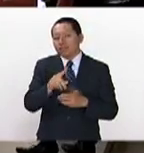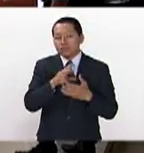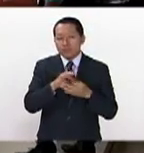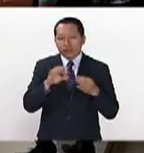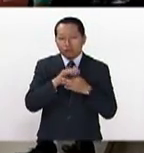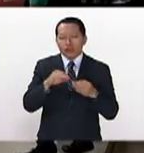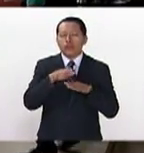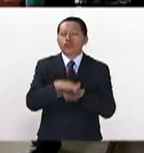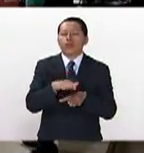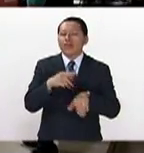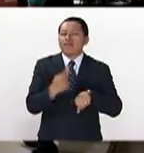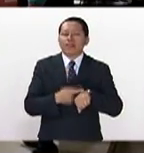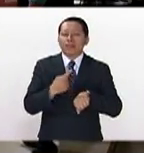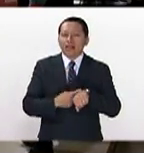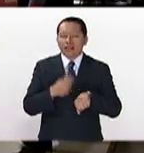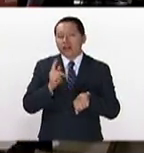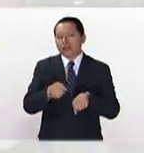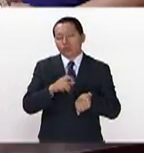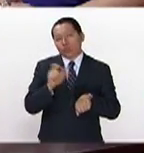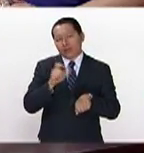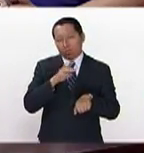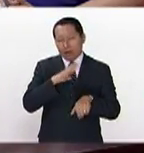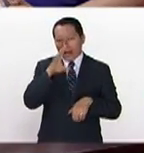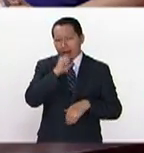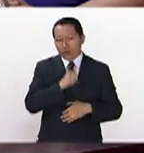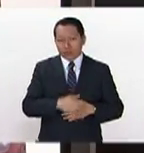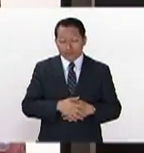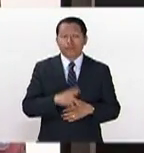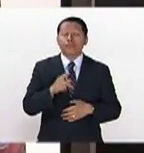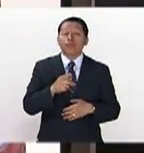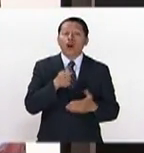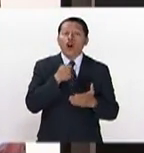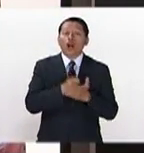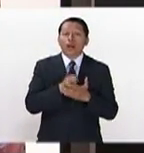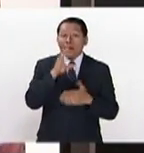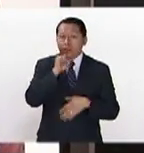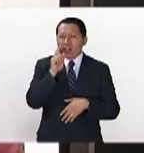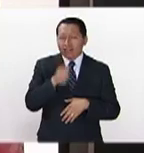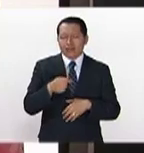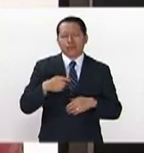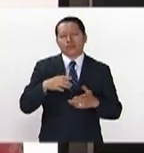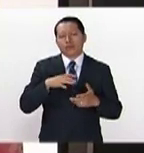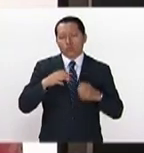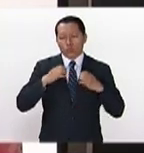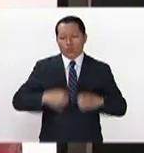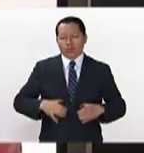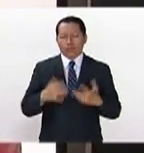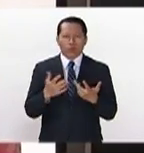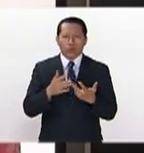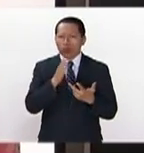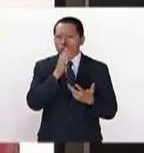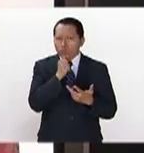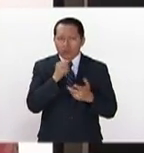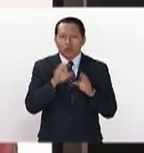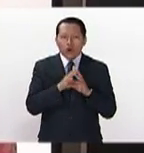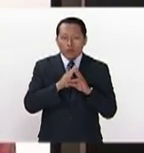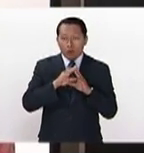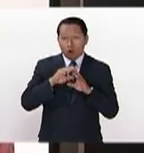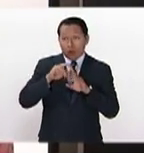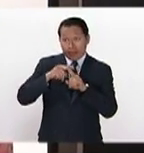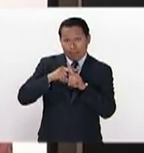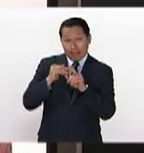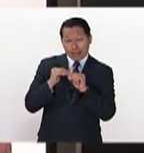las enfermedades que surgen en temporada de calor. El golpe de calor es cuando el cuerpo pierde los mecanismos para compensar la elevación de la